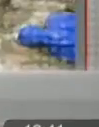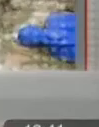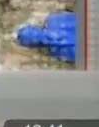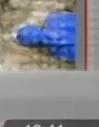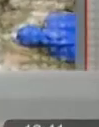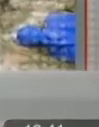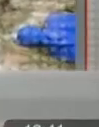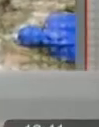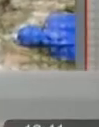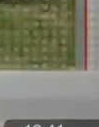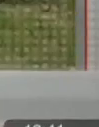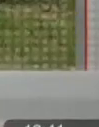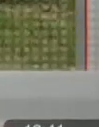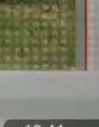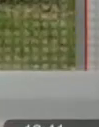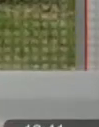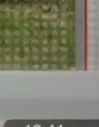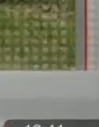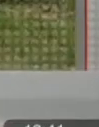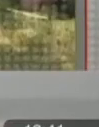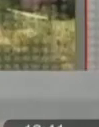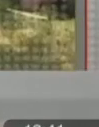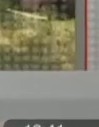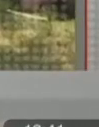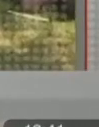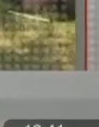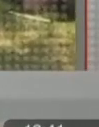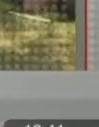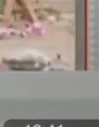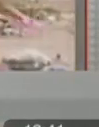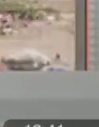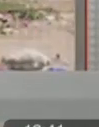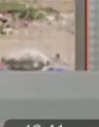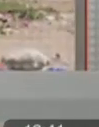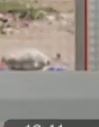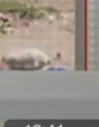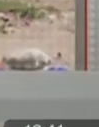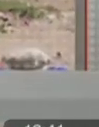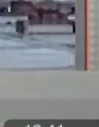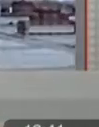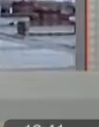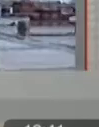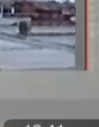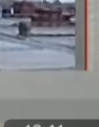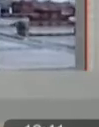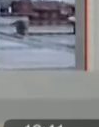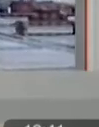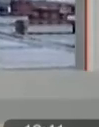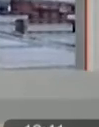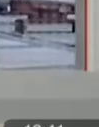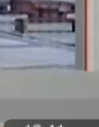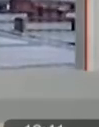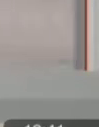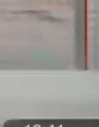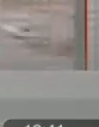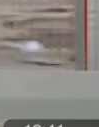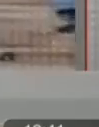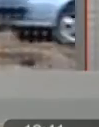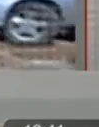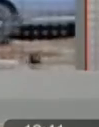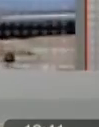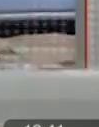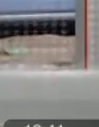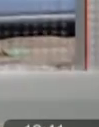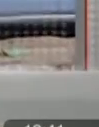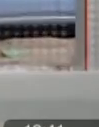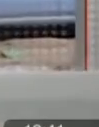Comerciantes ambulantes se apropian de áreas verdes e instalan sus puestos de venta cerca del obelisco del Plan 3000. Afirman que tienen